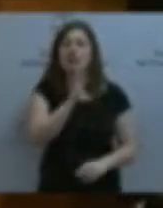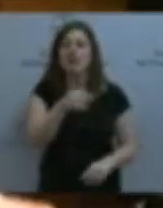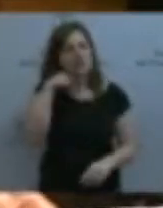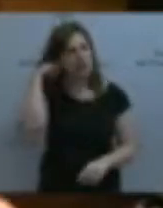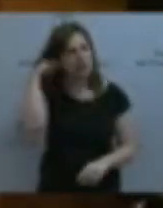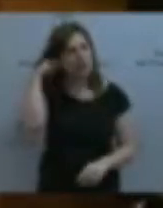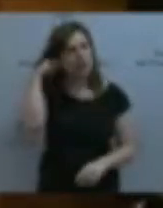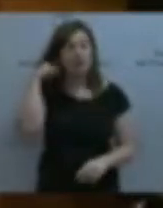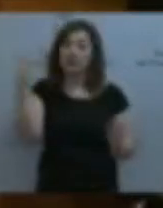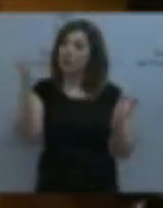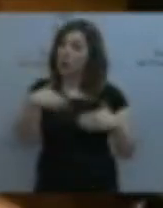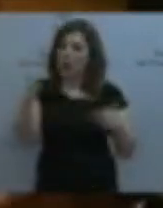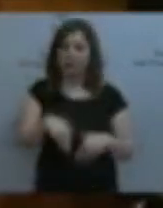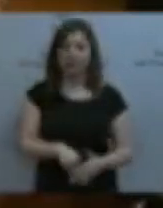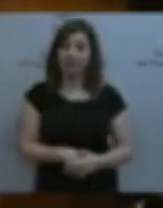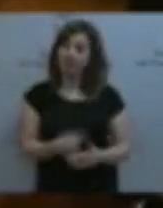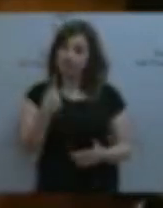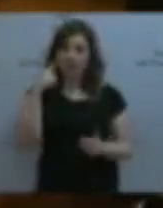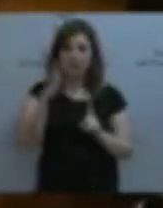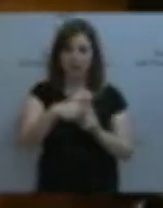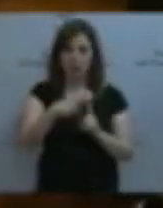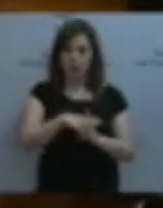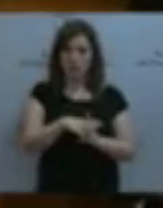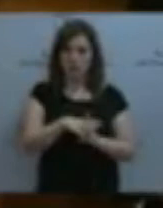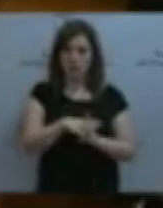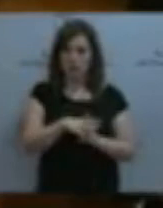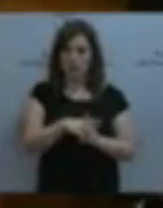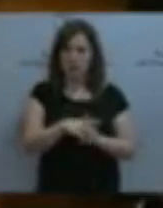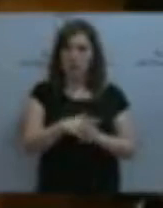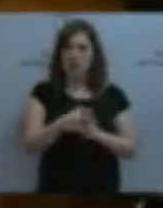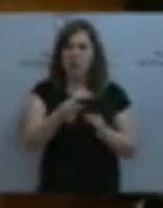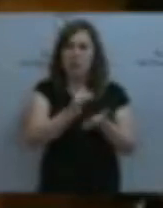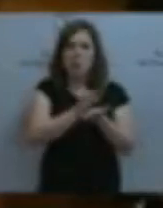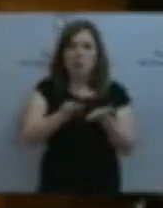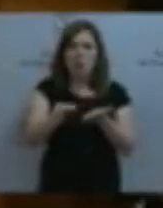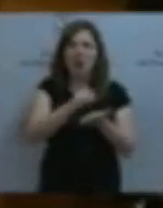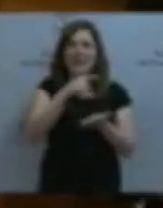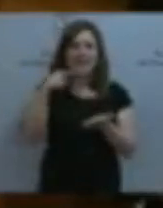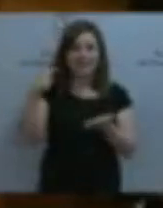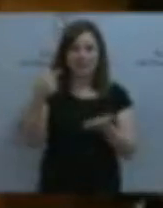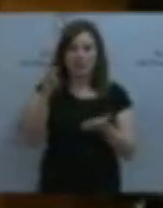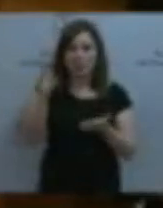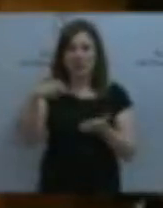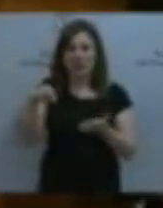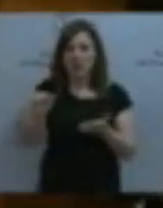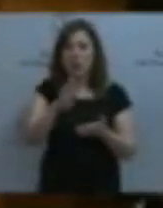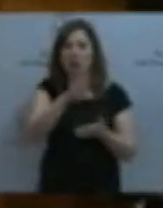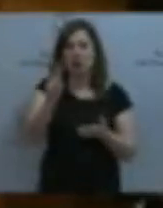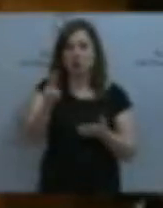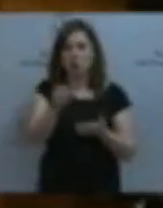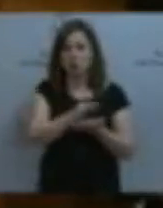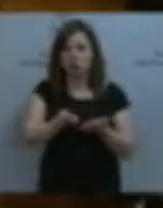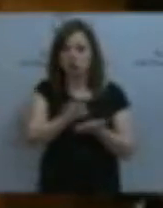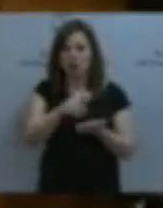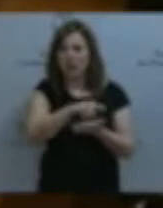ningún sitio. Mire, estas son otras facturas. Las de los bombones de Peñalba. 42 cajas de bombones. Consejo de Administración de Sogepsa. Aquí